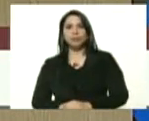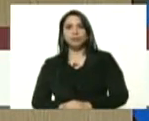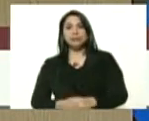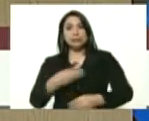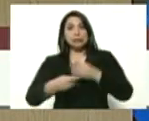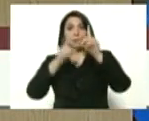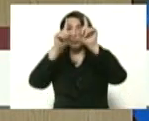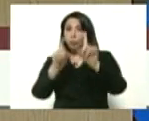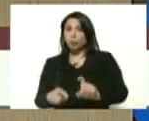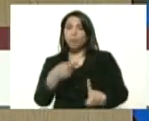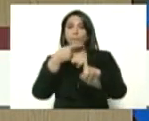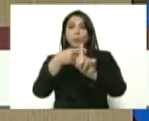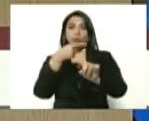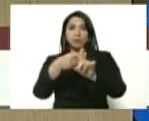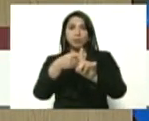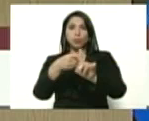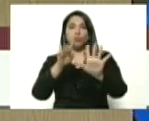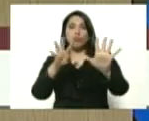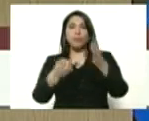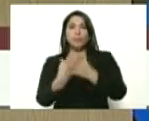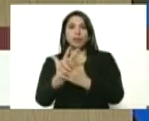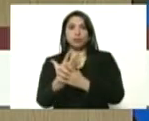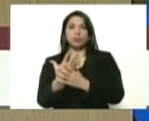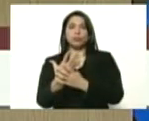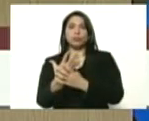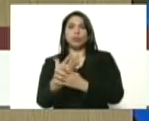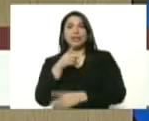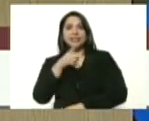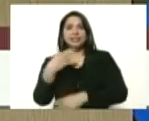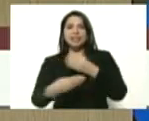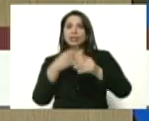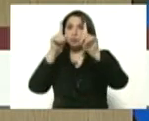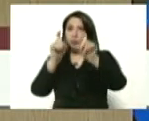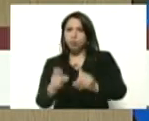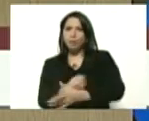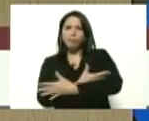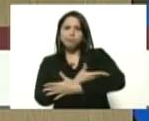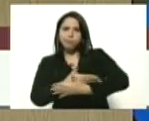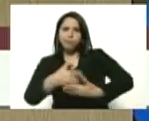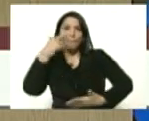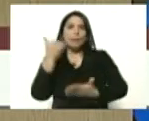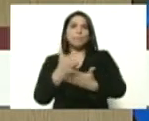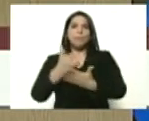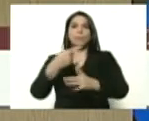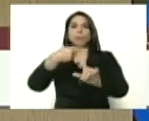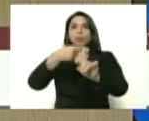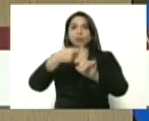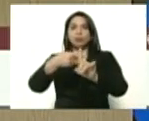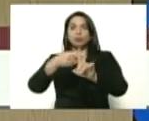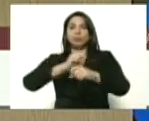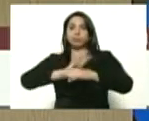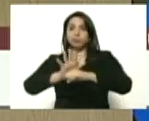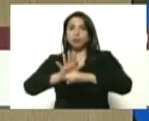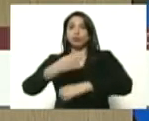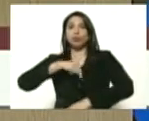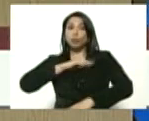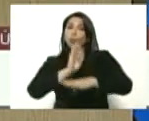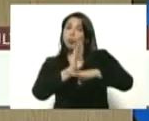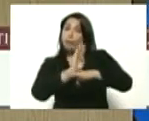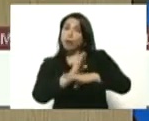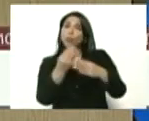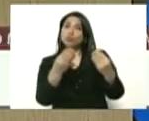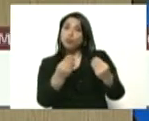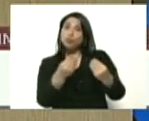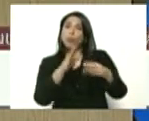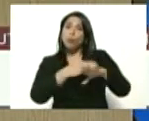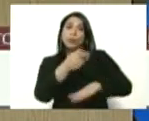le tomó prueba rápida positiva el 9 de mayo, y por eso se le realizó PCR, y dio positiva para COVID. Estamos cuidándola mucho porque es una